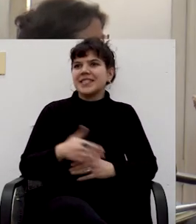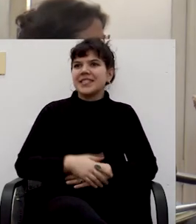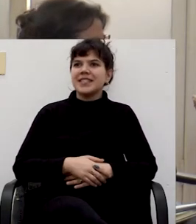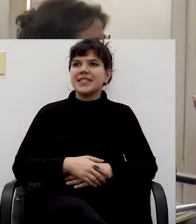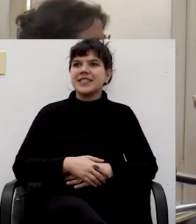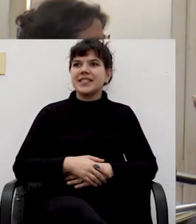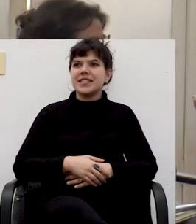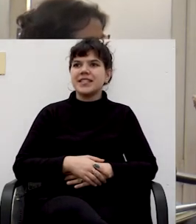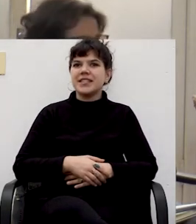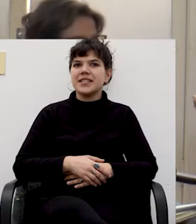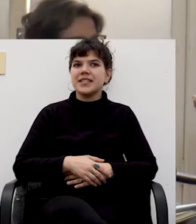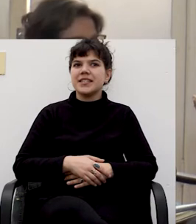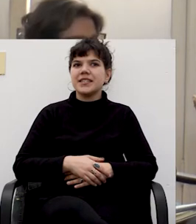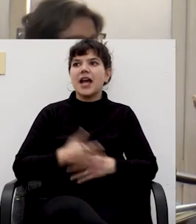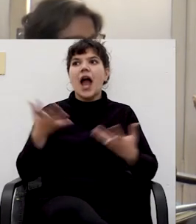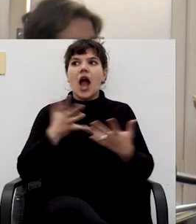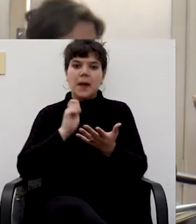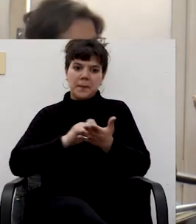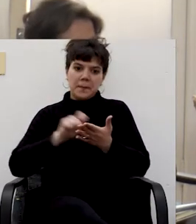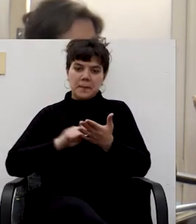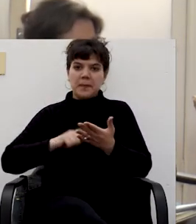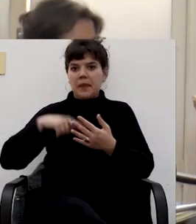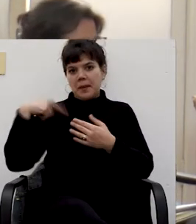medido. Vamos a anotar preguntas.